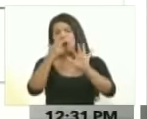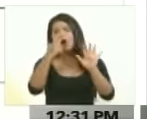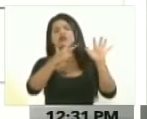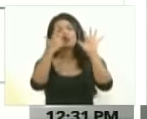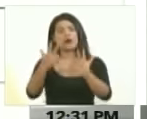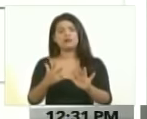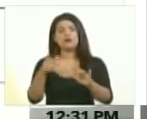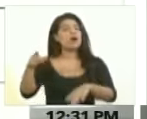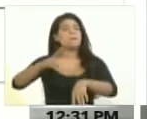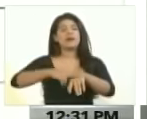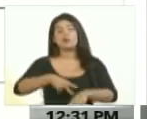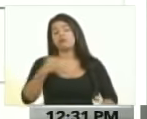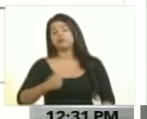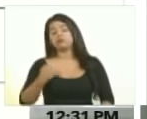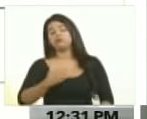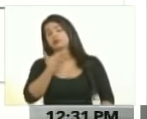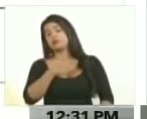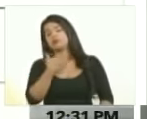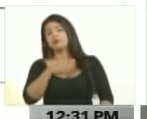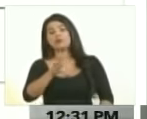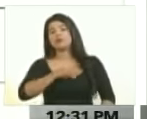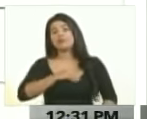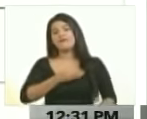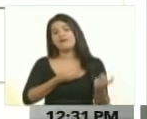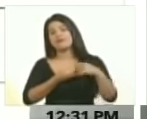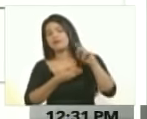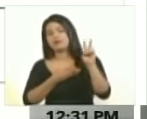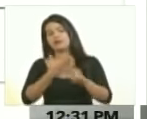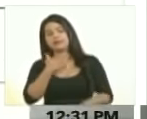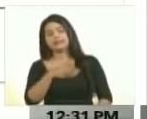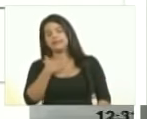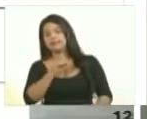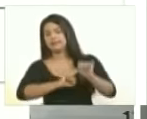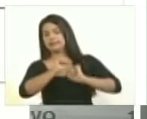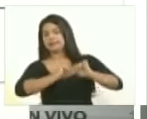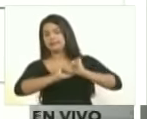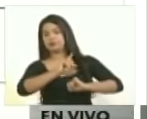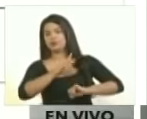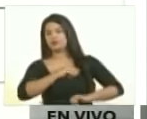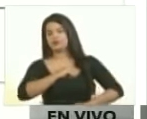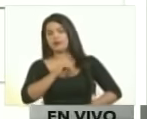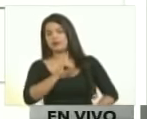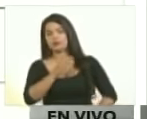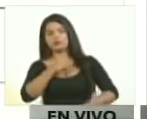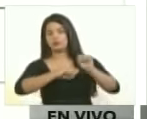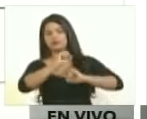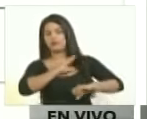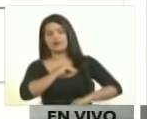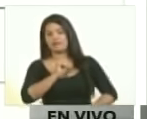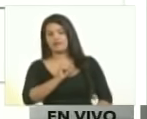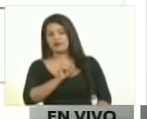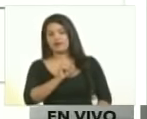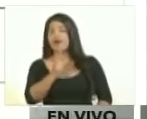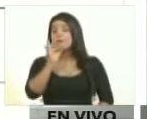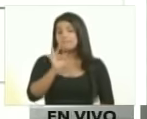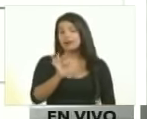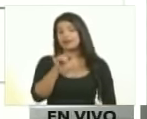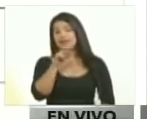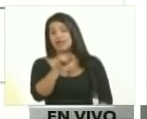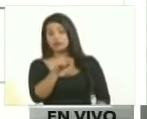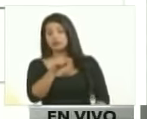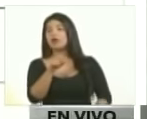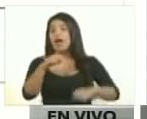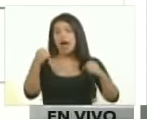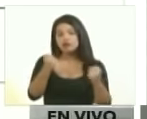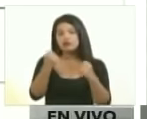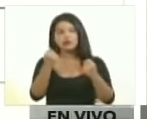se opuso a que Venezuela, las oligarquías del Paraguay, se oponían al ingreso de Venezuela al Mercosur, y por eso han, mediante